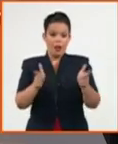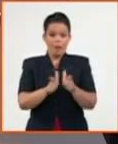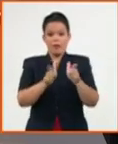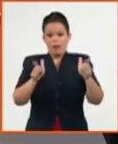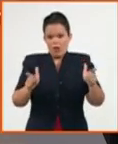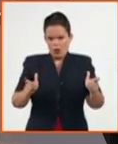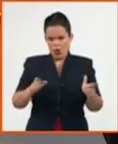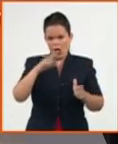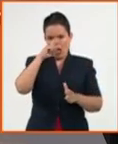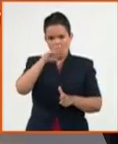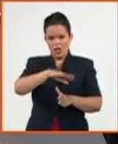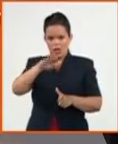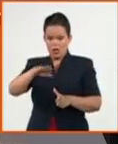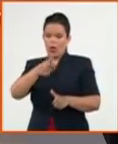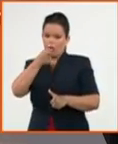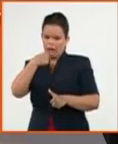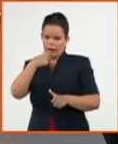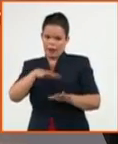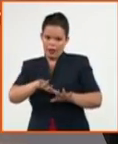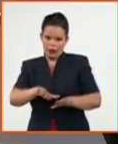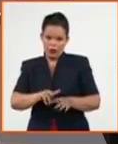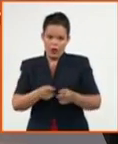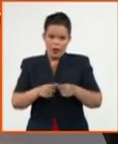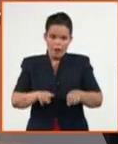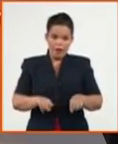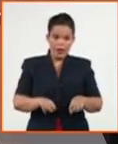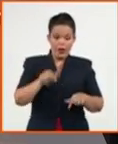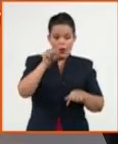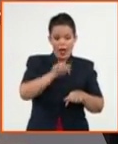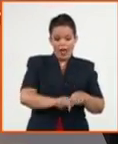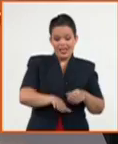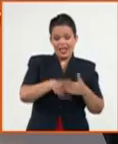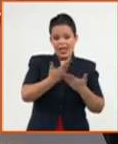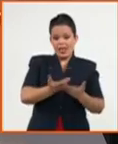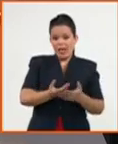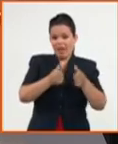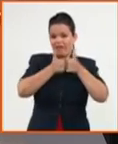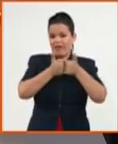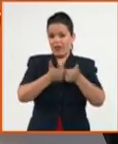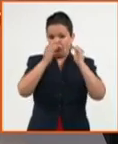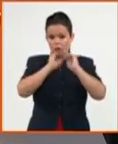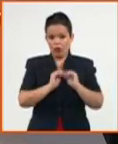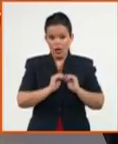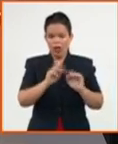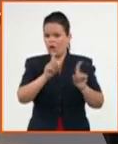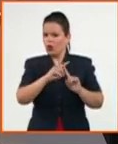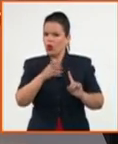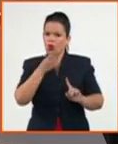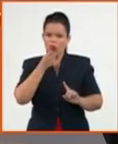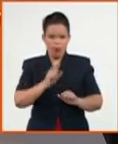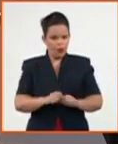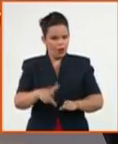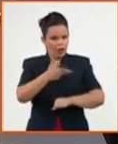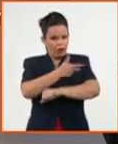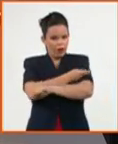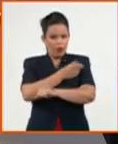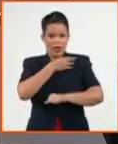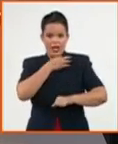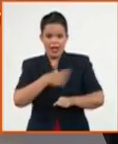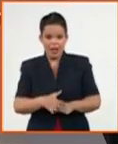médico específico pues en ese momento no se vacuna toda vez que compensemos su enfermedad de base también los podemos vacunar